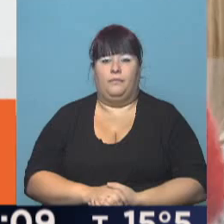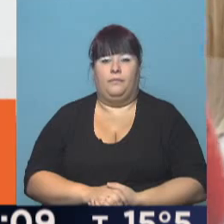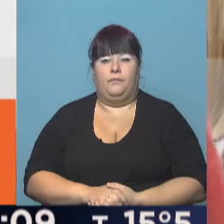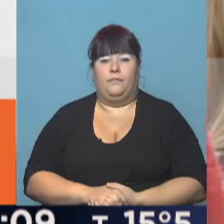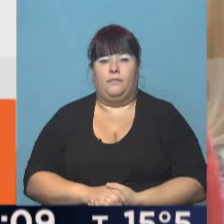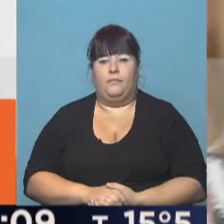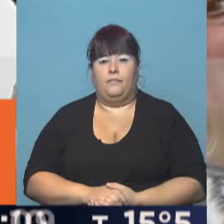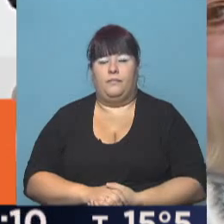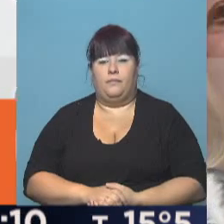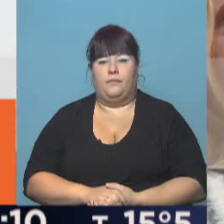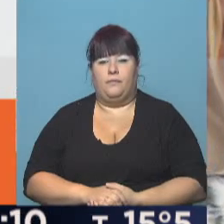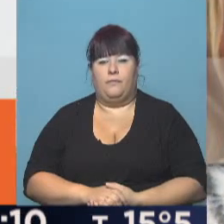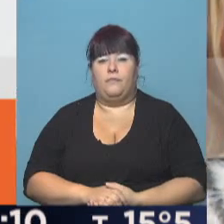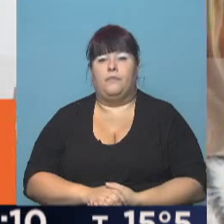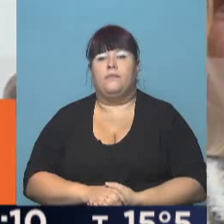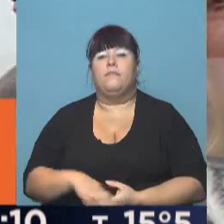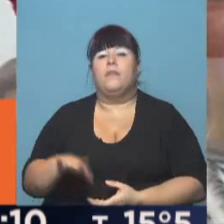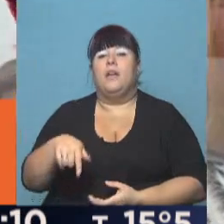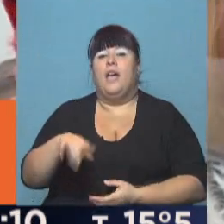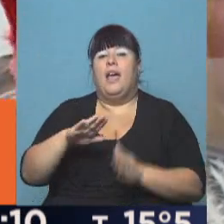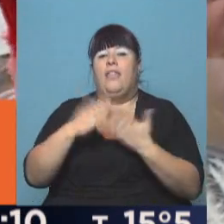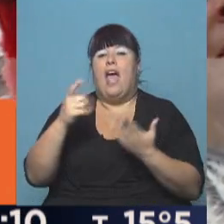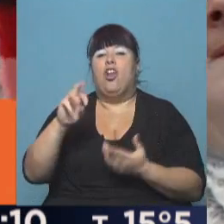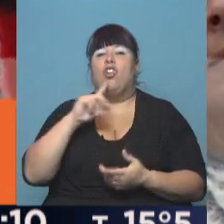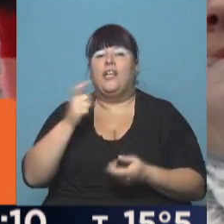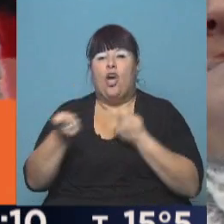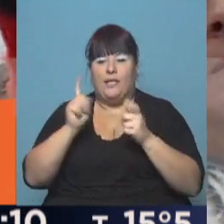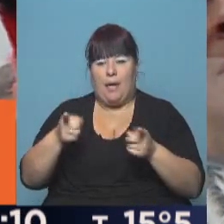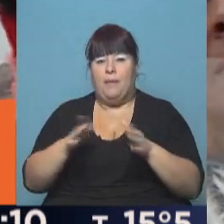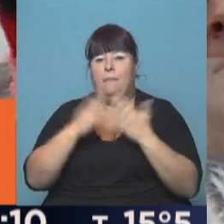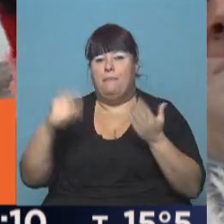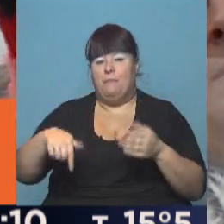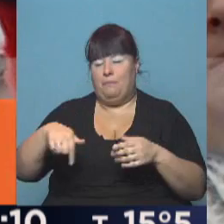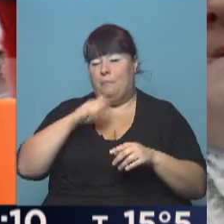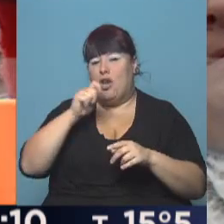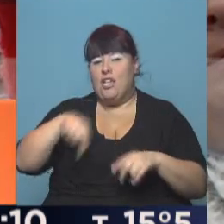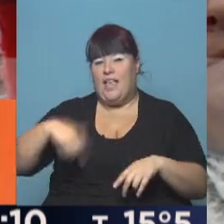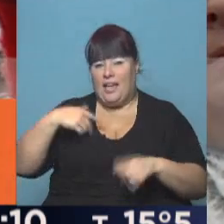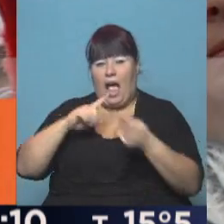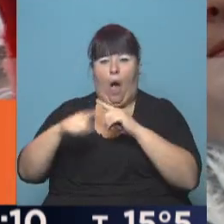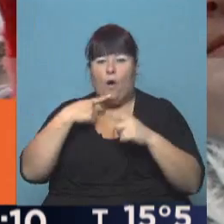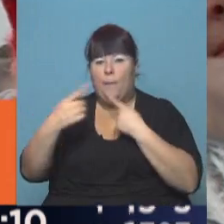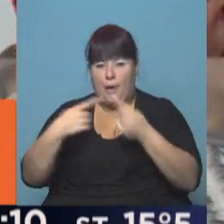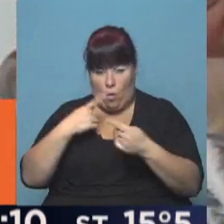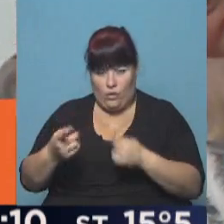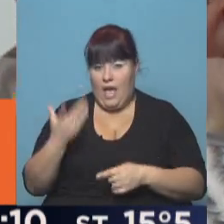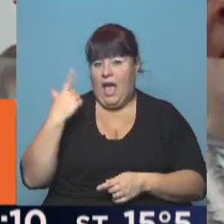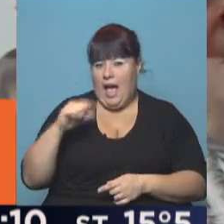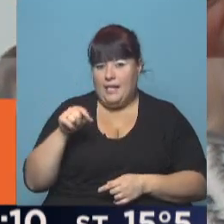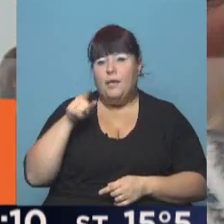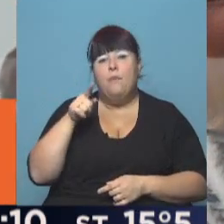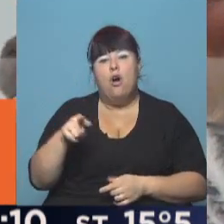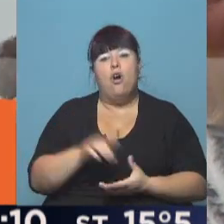Daniel Ayala. No. Chavay, del diario El Cronista Comercial. También con los medios nacionales hemos consensuado las preguntas. Recientemente